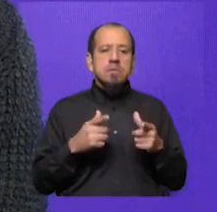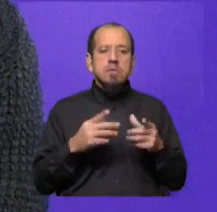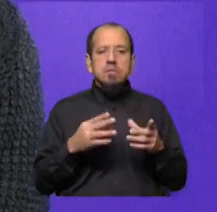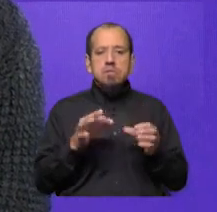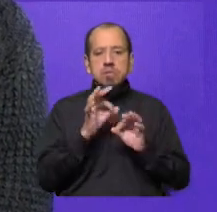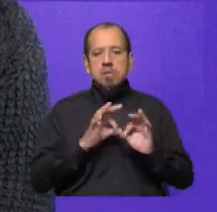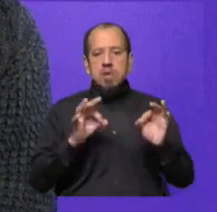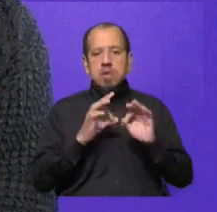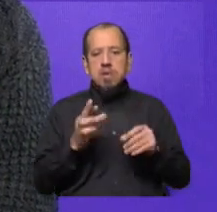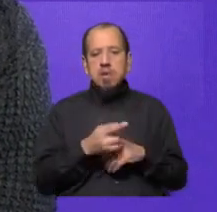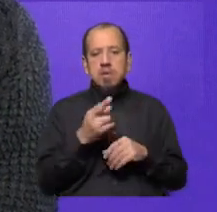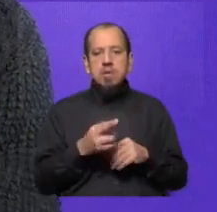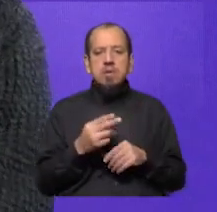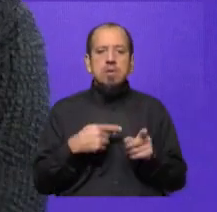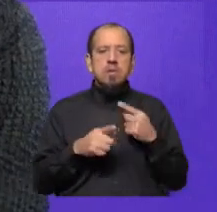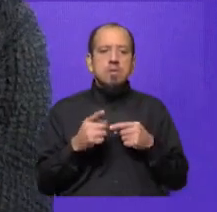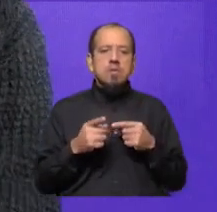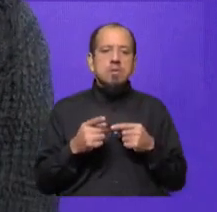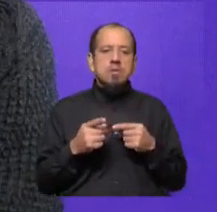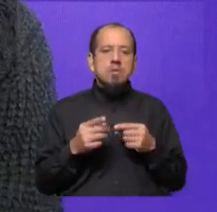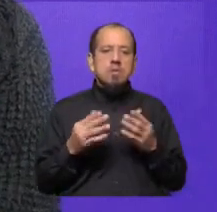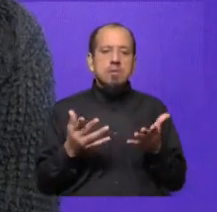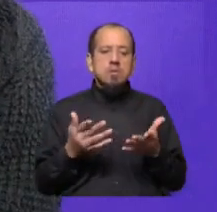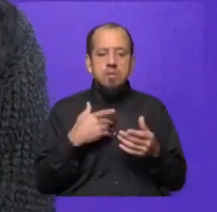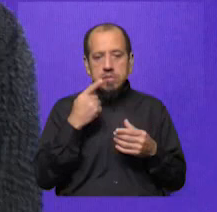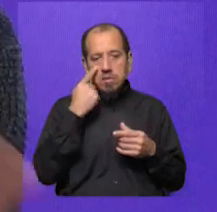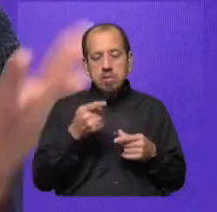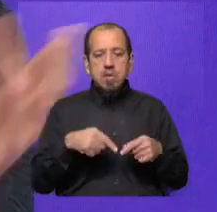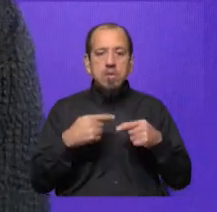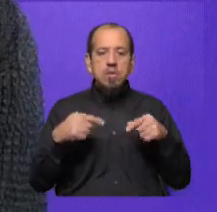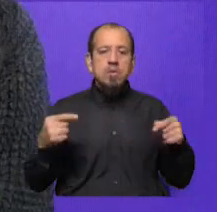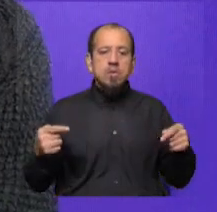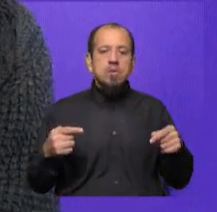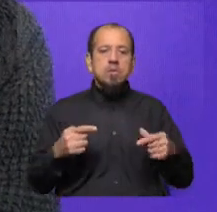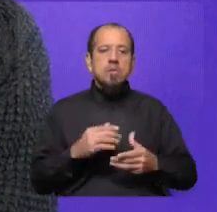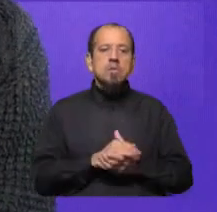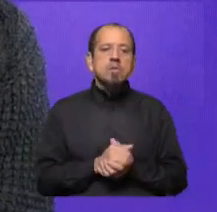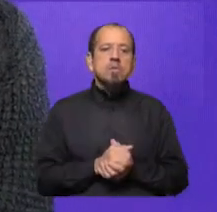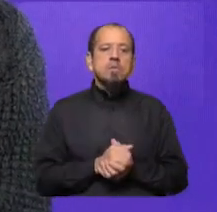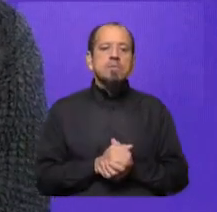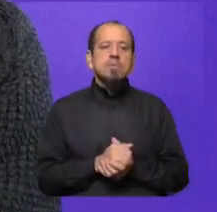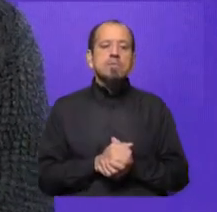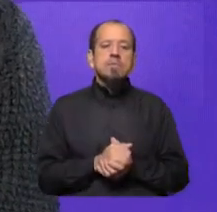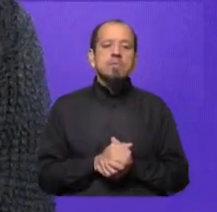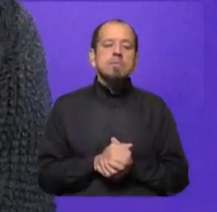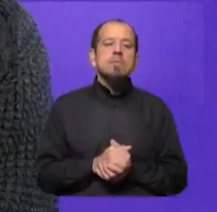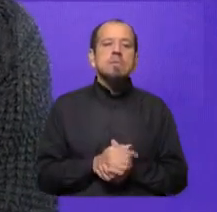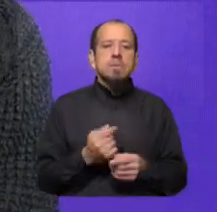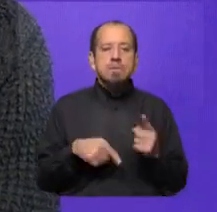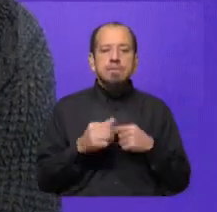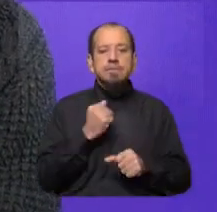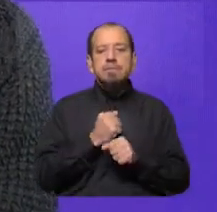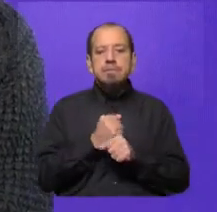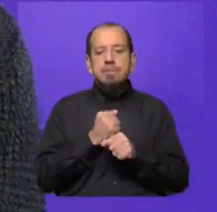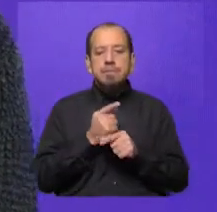y este y que vengan con nadie va cosas y bueno llevarse también pero trabajamos medio